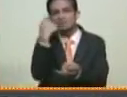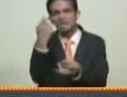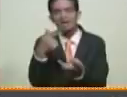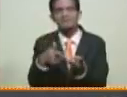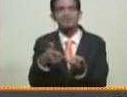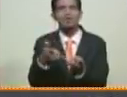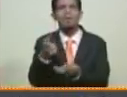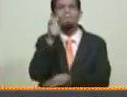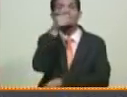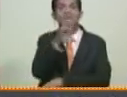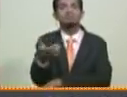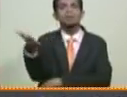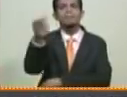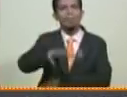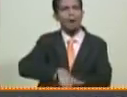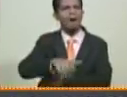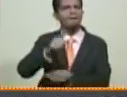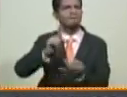comunes.